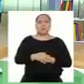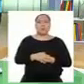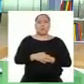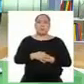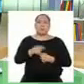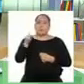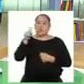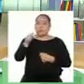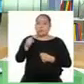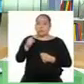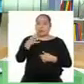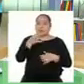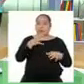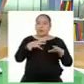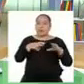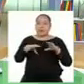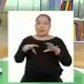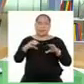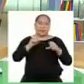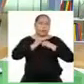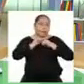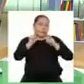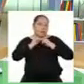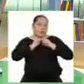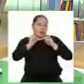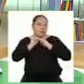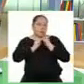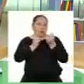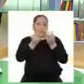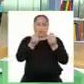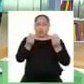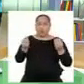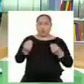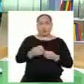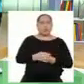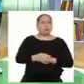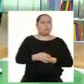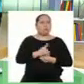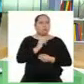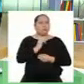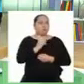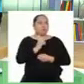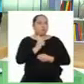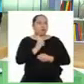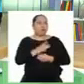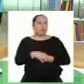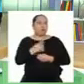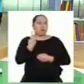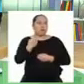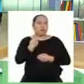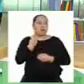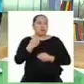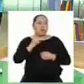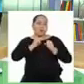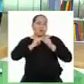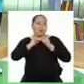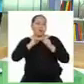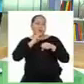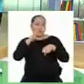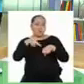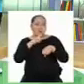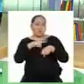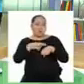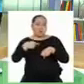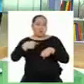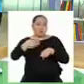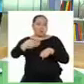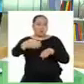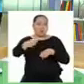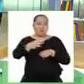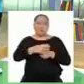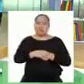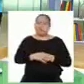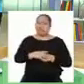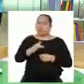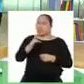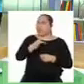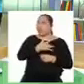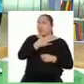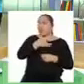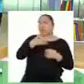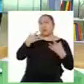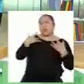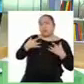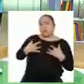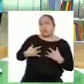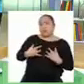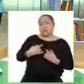¿Has realizado actividades físicas en exceso? No, solo los ejercicios que hago normalmente ¿Te sientes